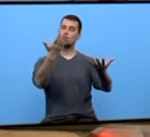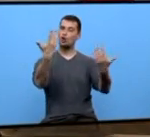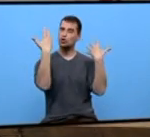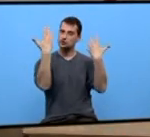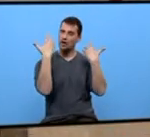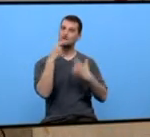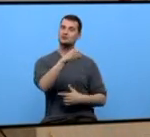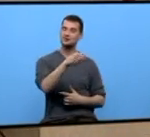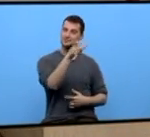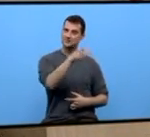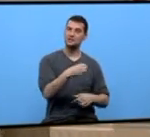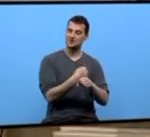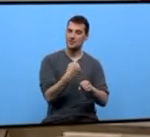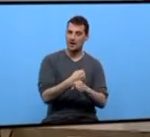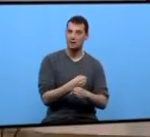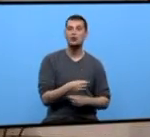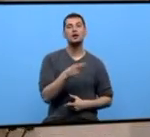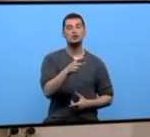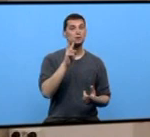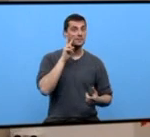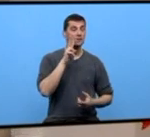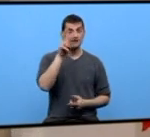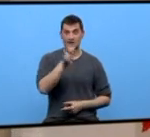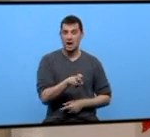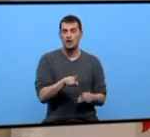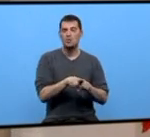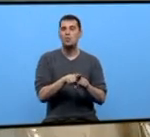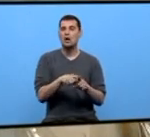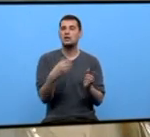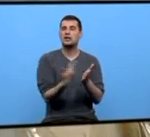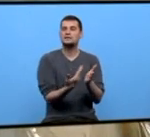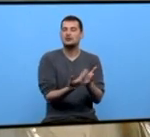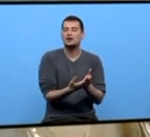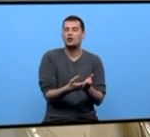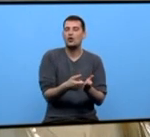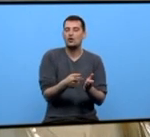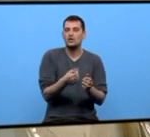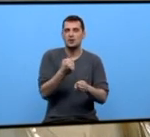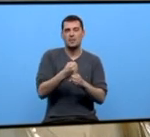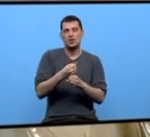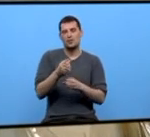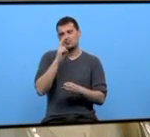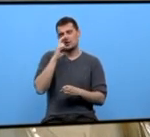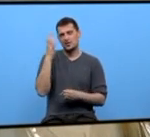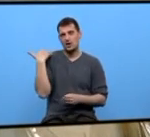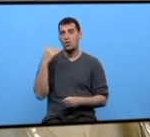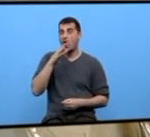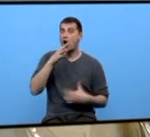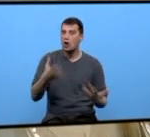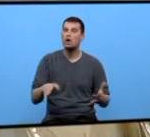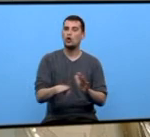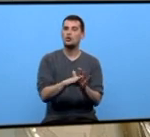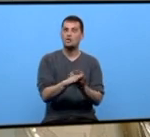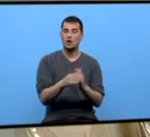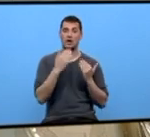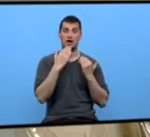propias palilleiras. Estas pezas serven de testemunha dun oficio que mantén con vida na actualidade grazas á implicación e esforzo